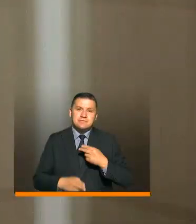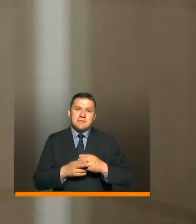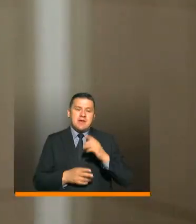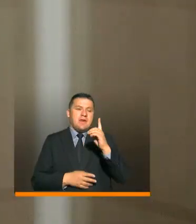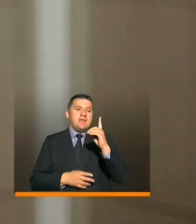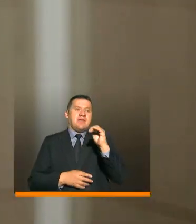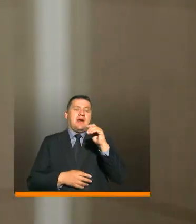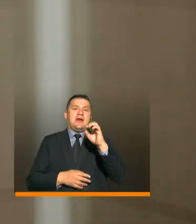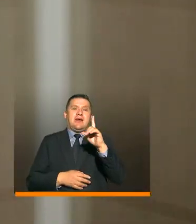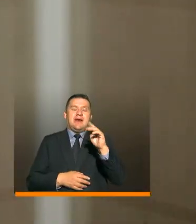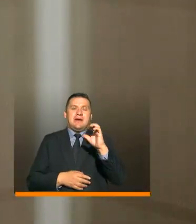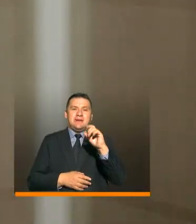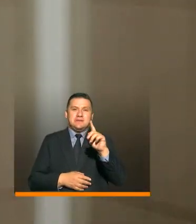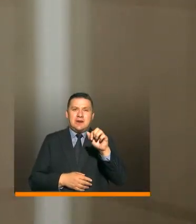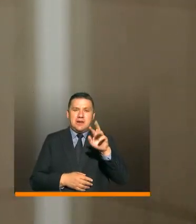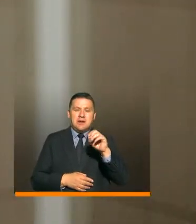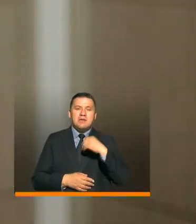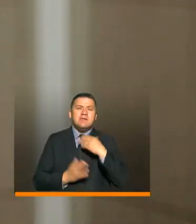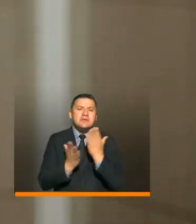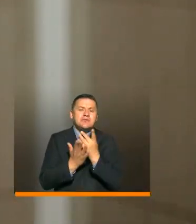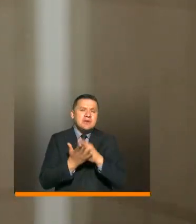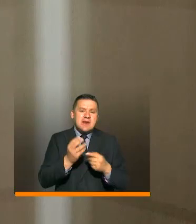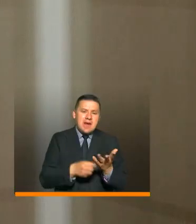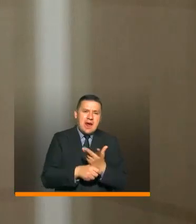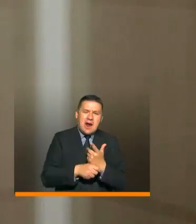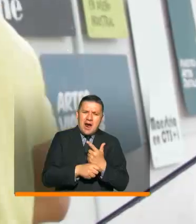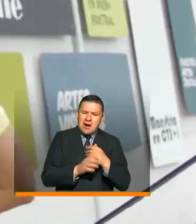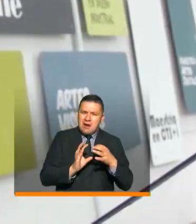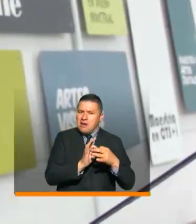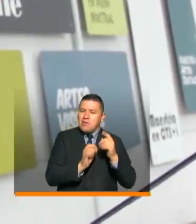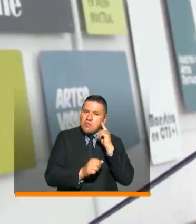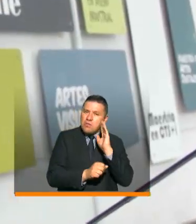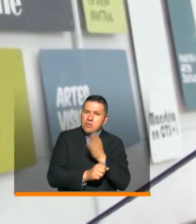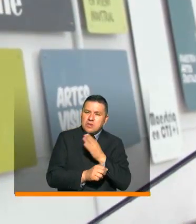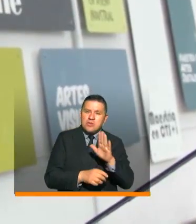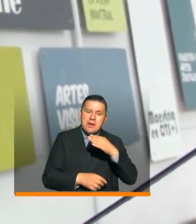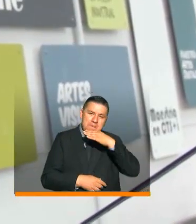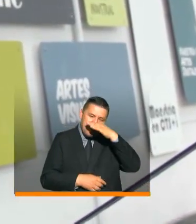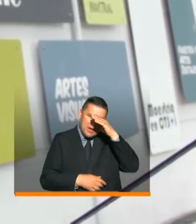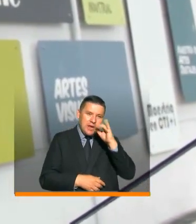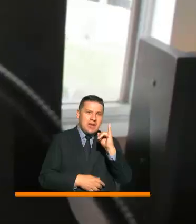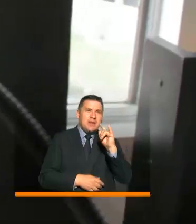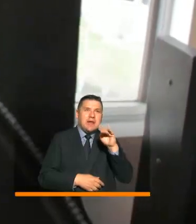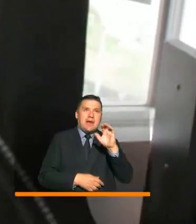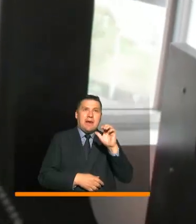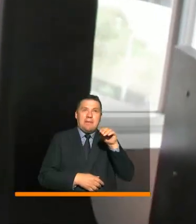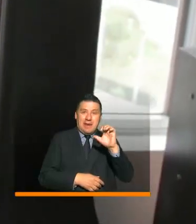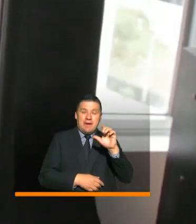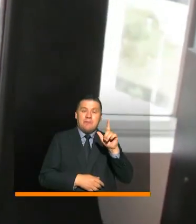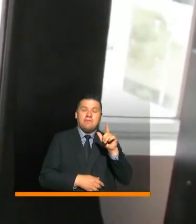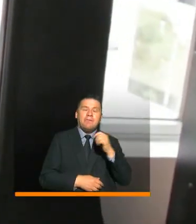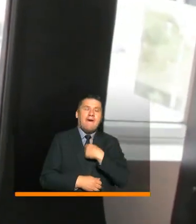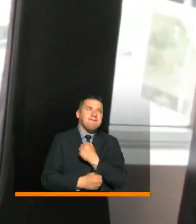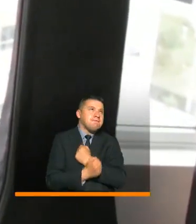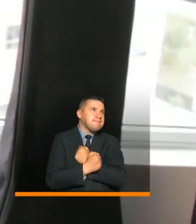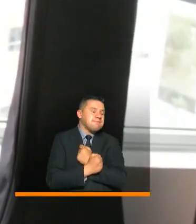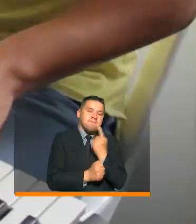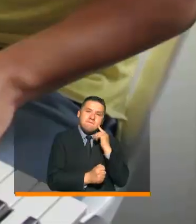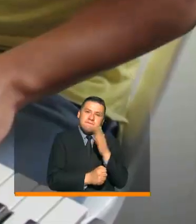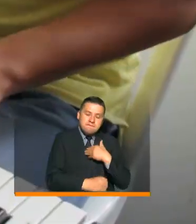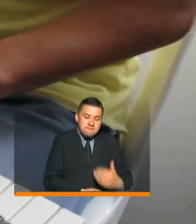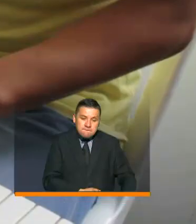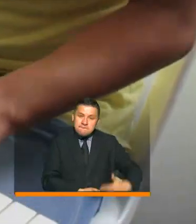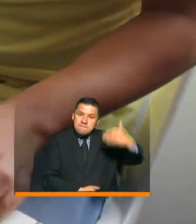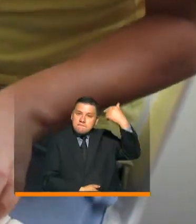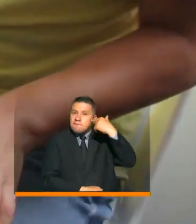es Daniel Arias Senado, estudio Artes de la Producción Musical en el ITM de Medellín. Es una pasión, que es un amor que tengo desde